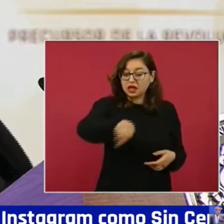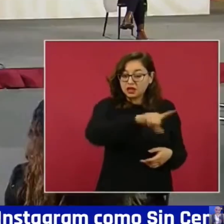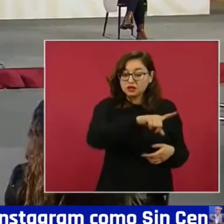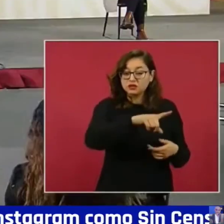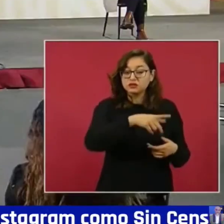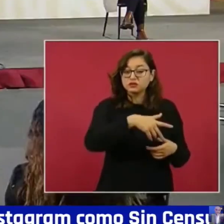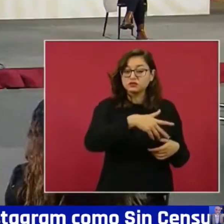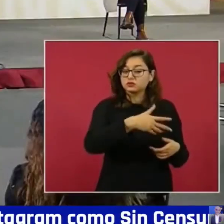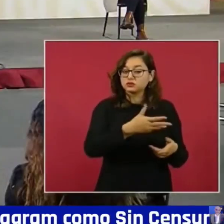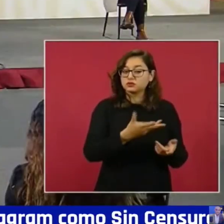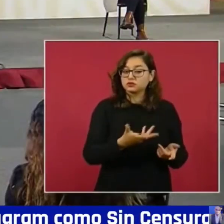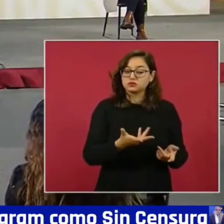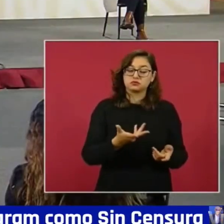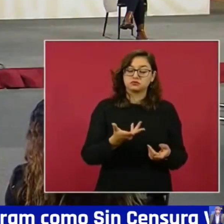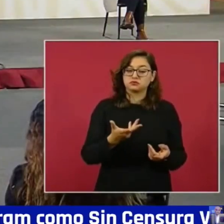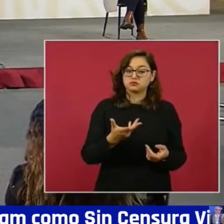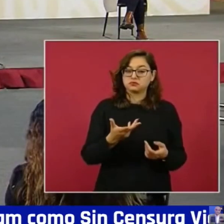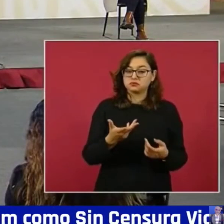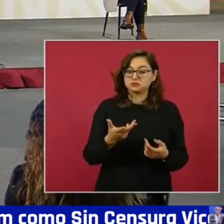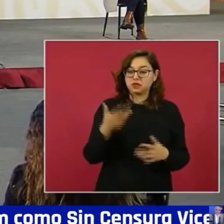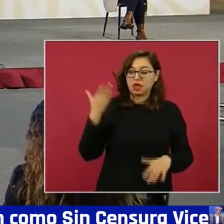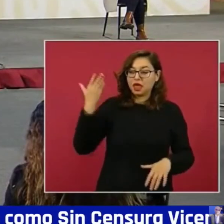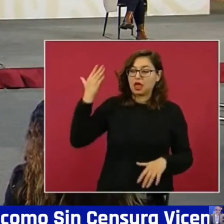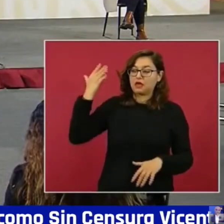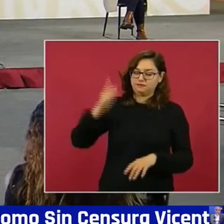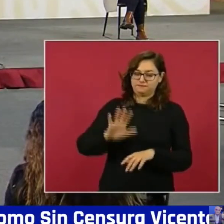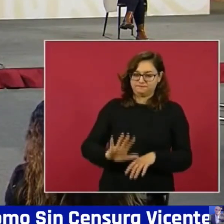cuando Zedillo